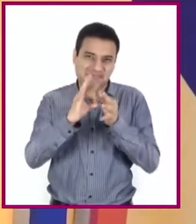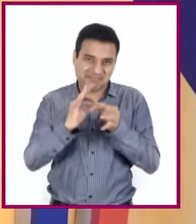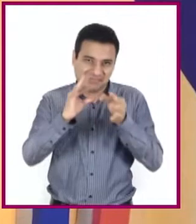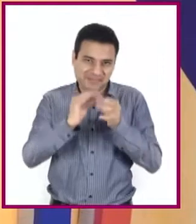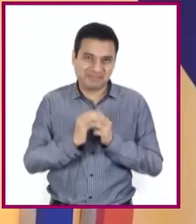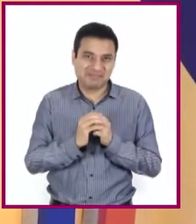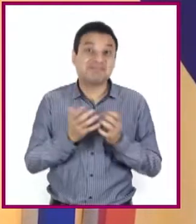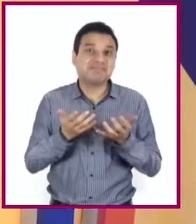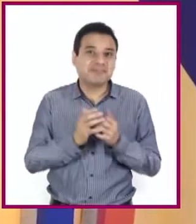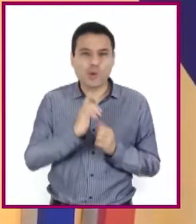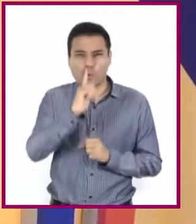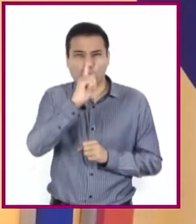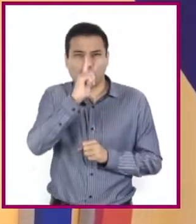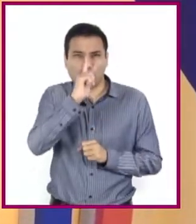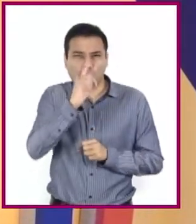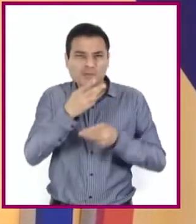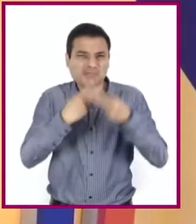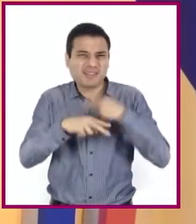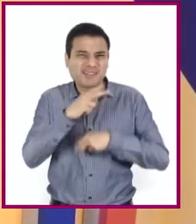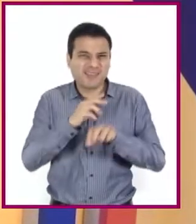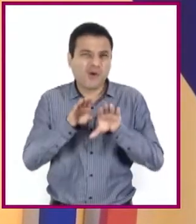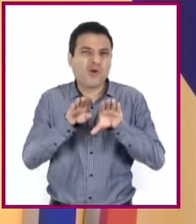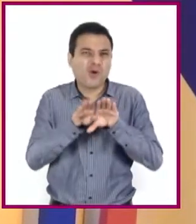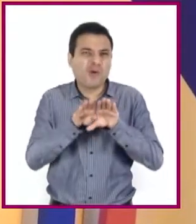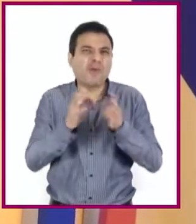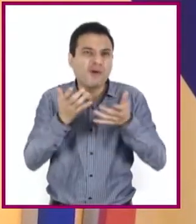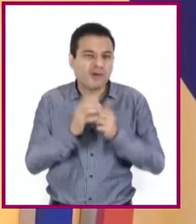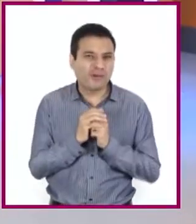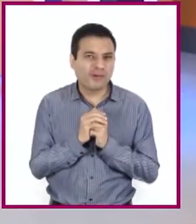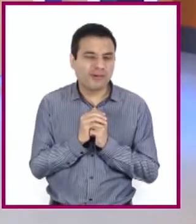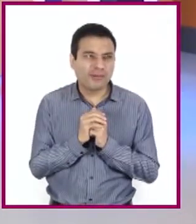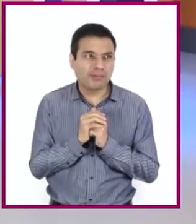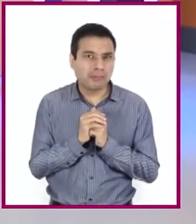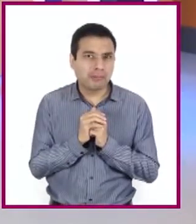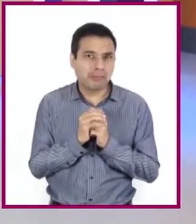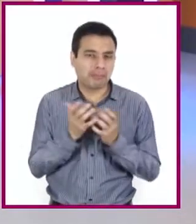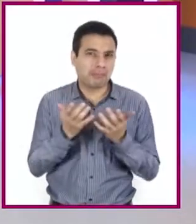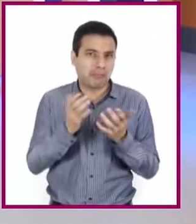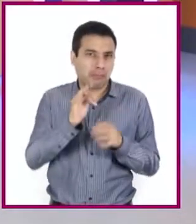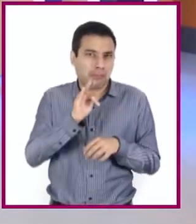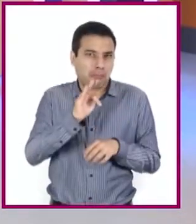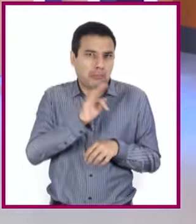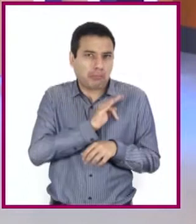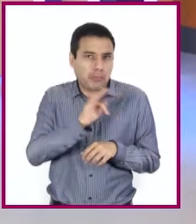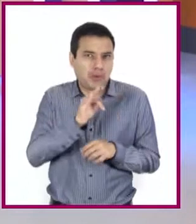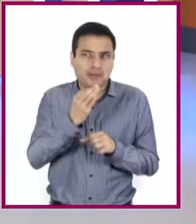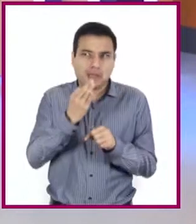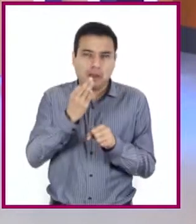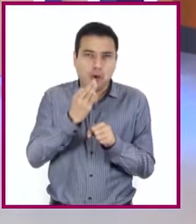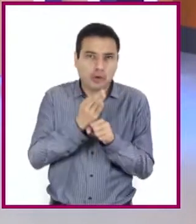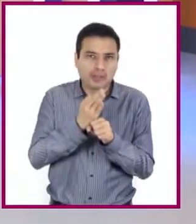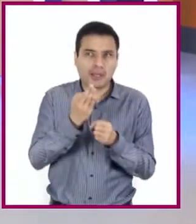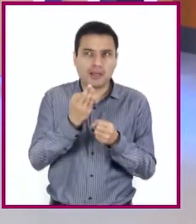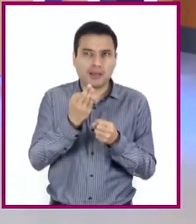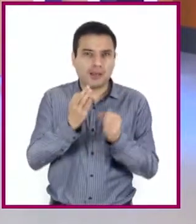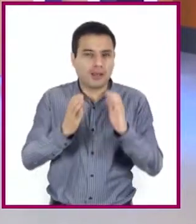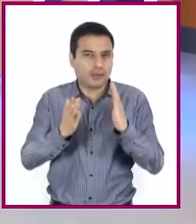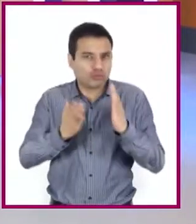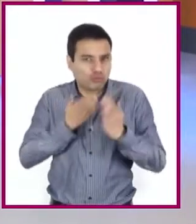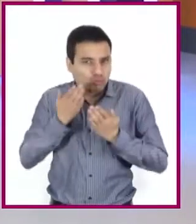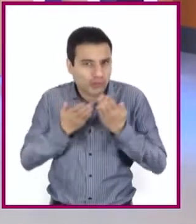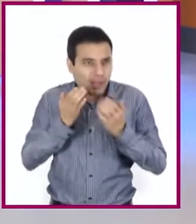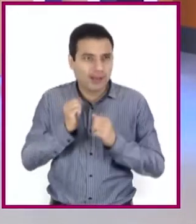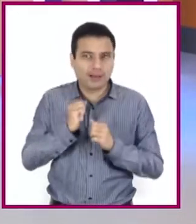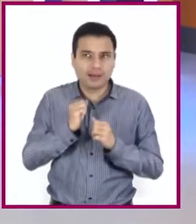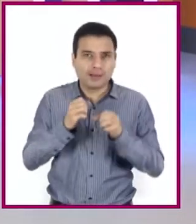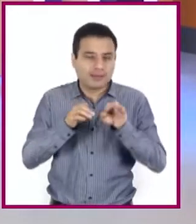sobre cómo es que la electricidad llega hasta donde vivimos y permite que en la situación en la que estamos sigamos estudiando,